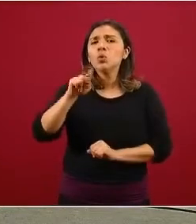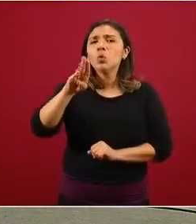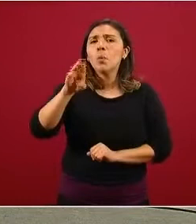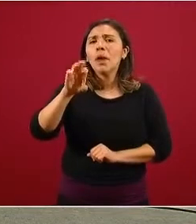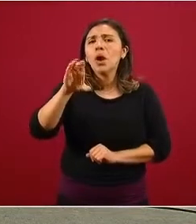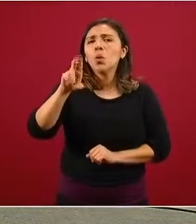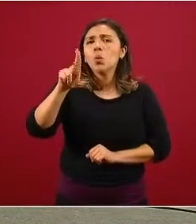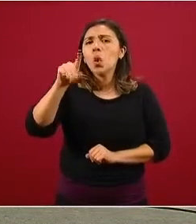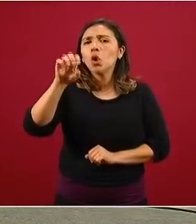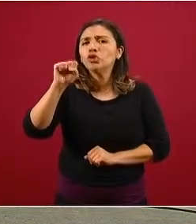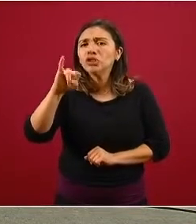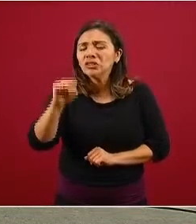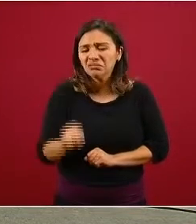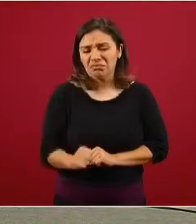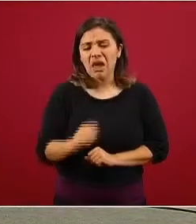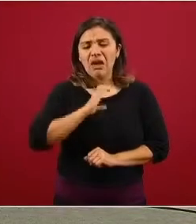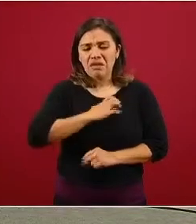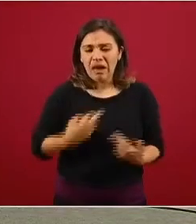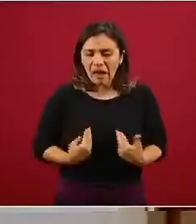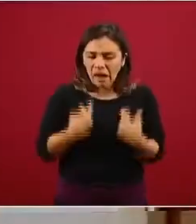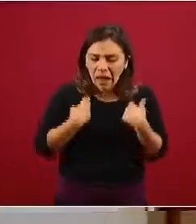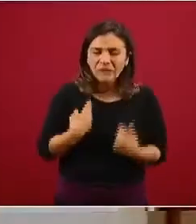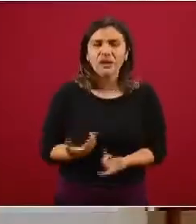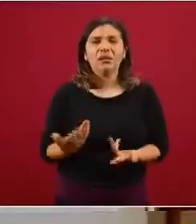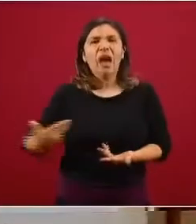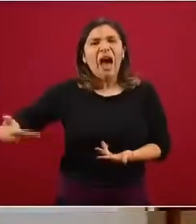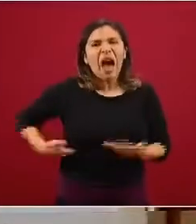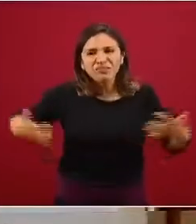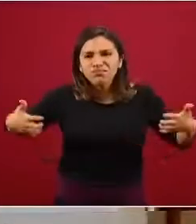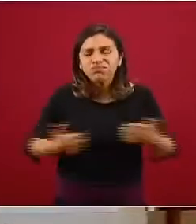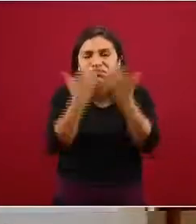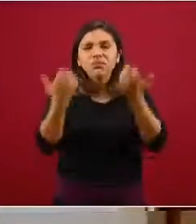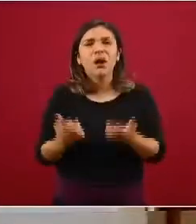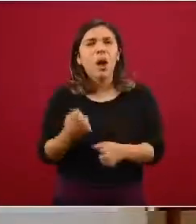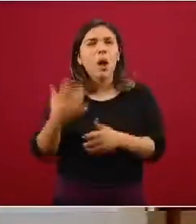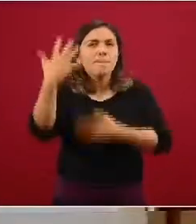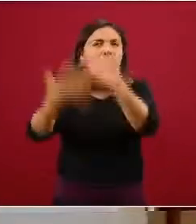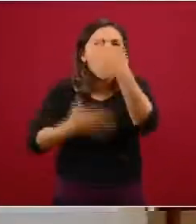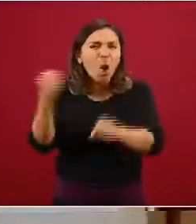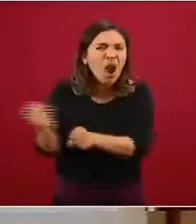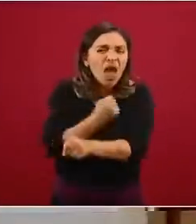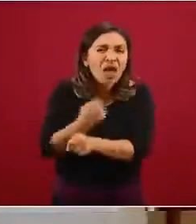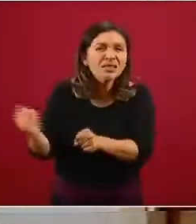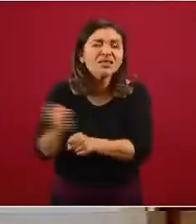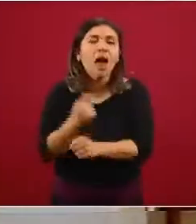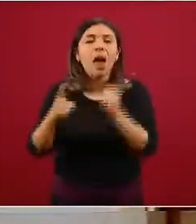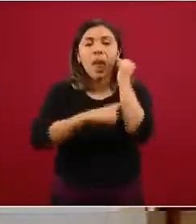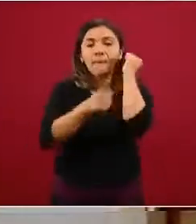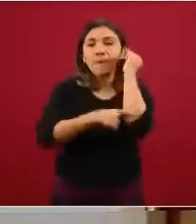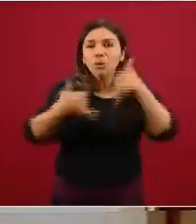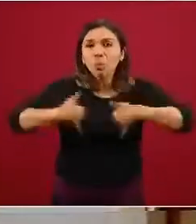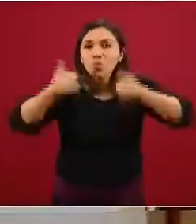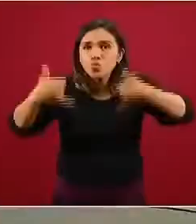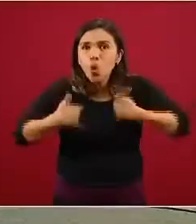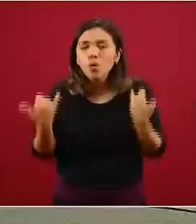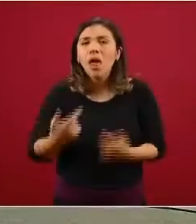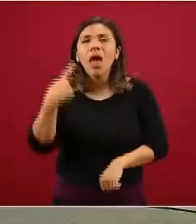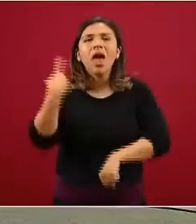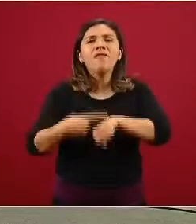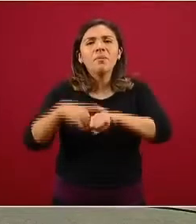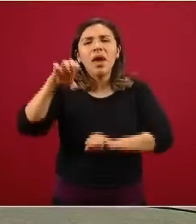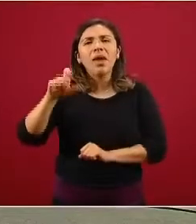cáncer, los accidentes, la violencia, el suicidio, el embarazo adolescente y las enfermedades de transmisión